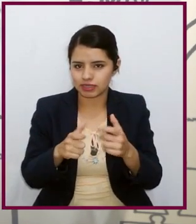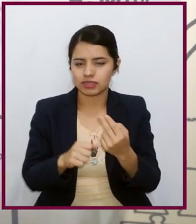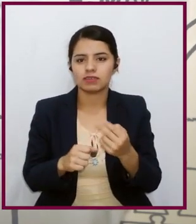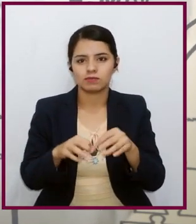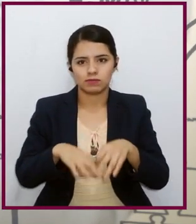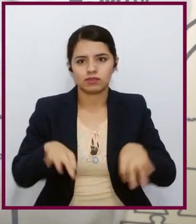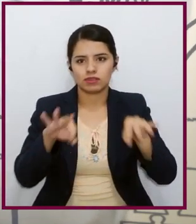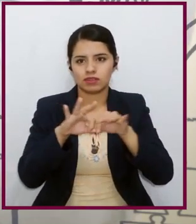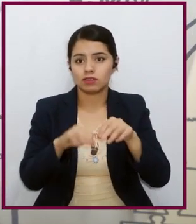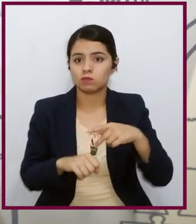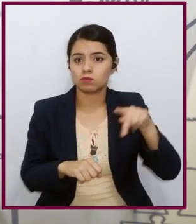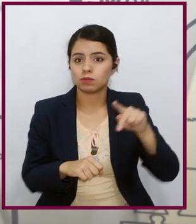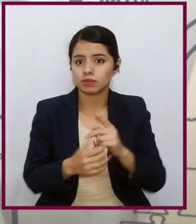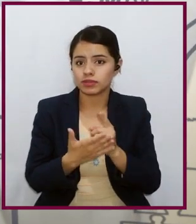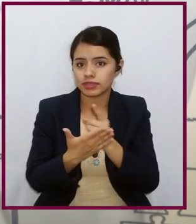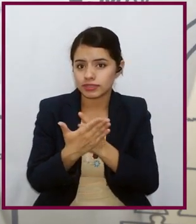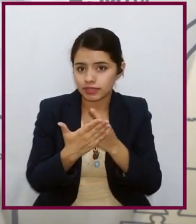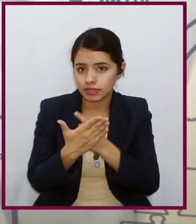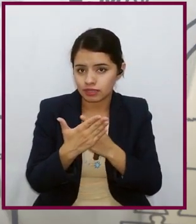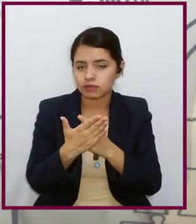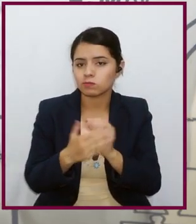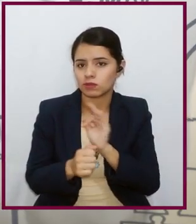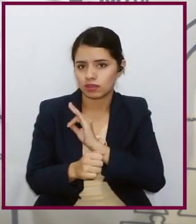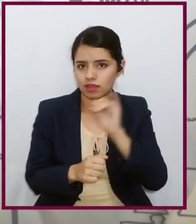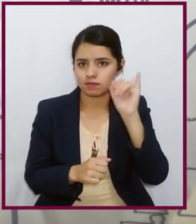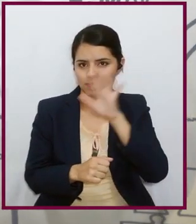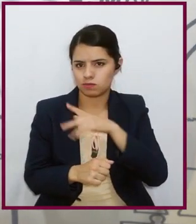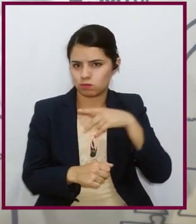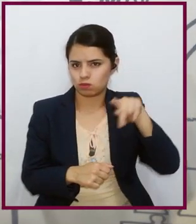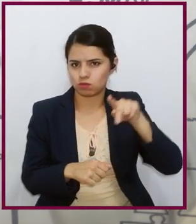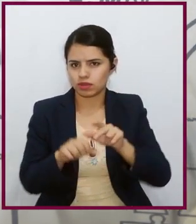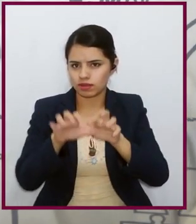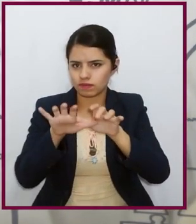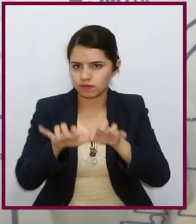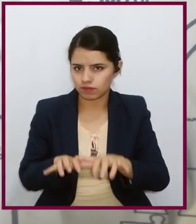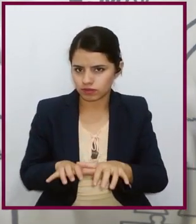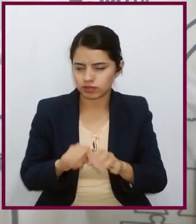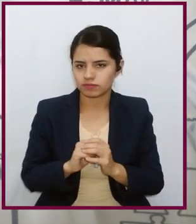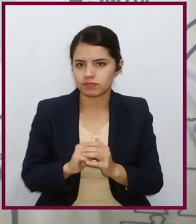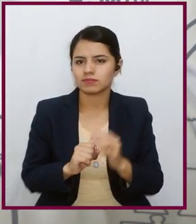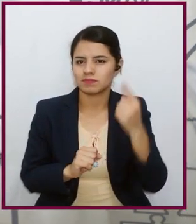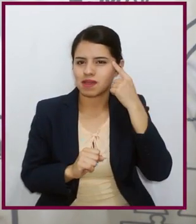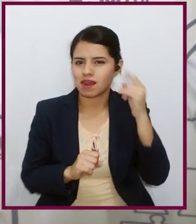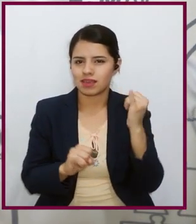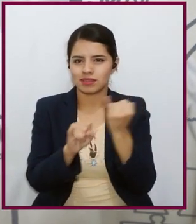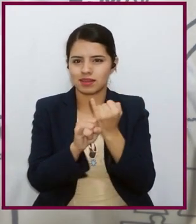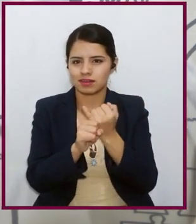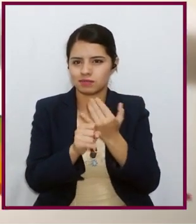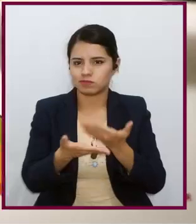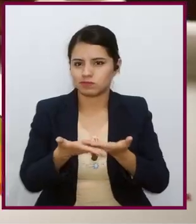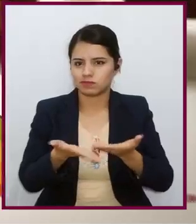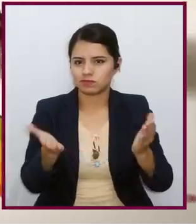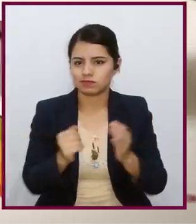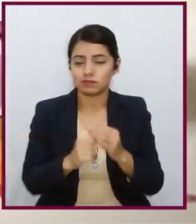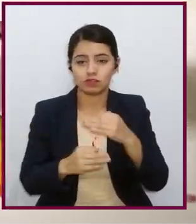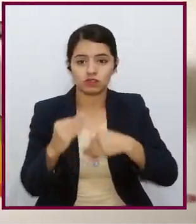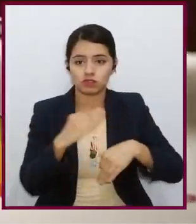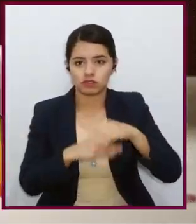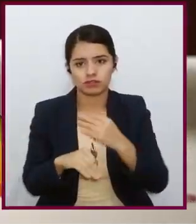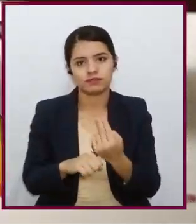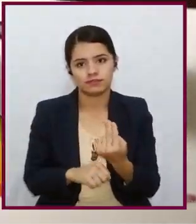la importancia que tienen las redes sociales, porque a las personas les gustan tener cosas fáciles. Los tres aspectos más importantes para que tengas y logres